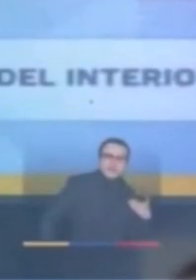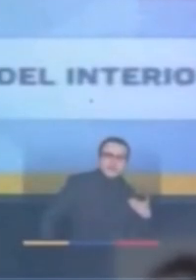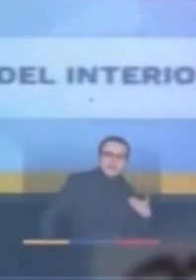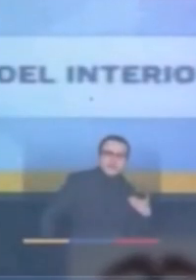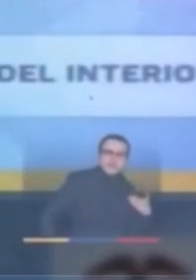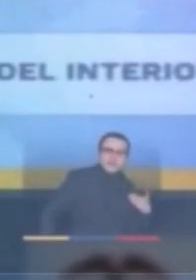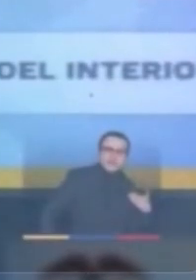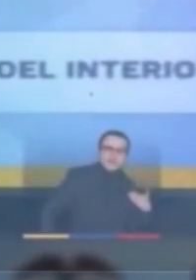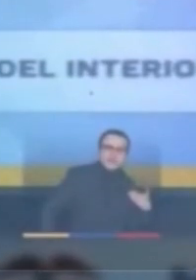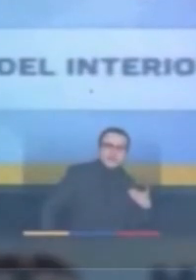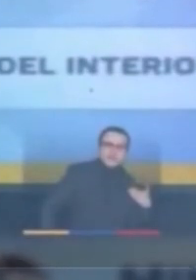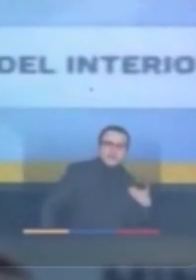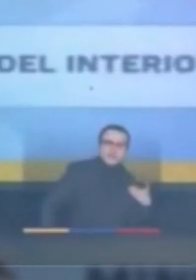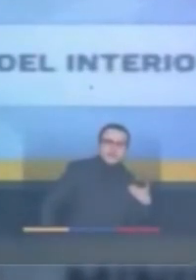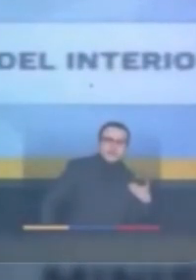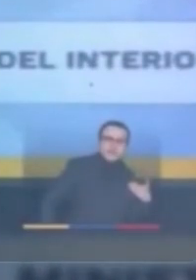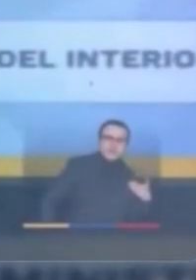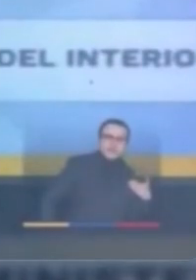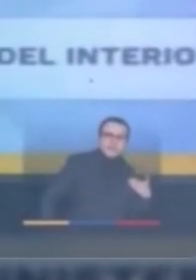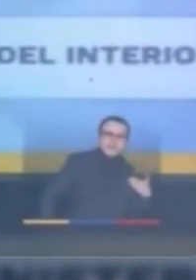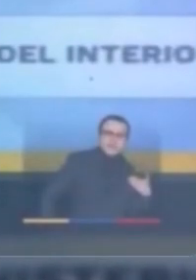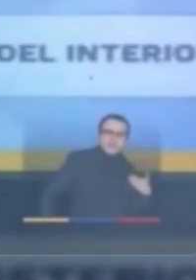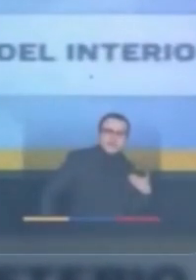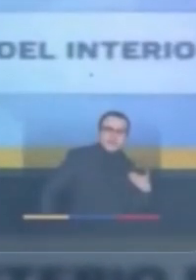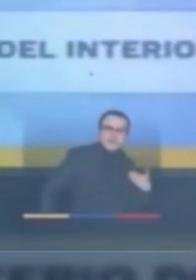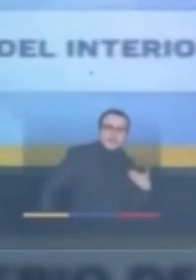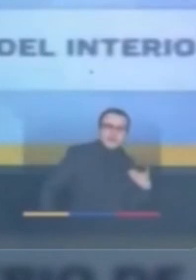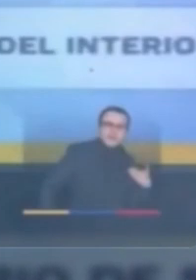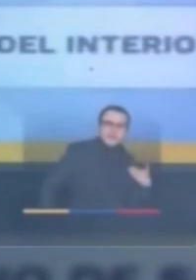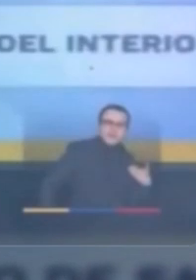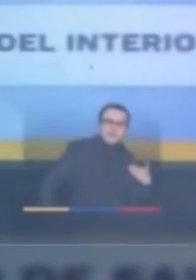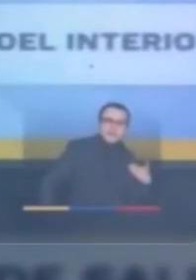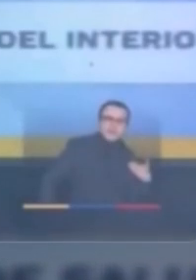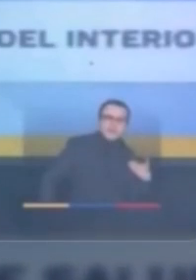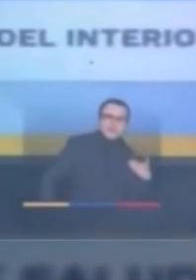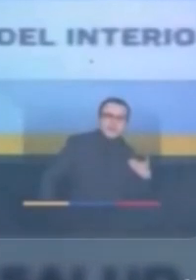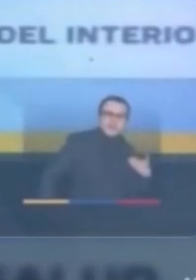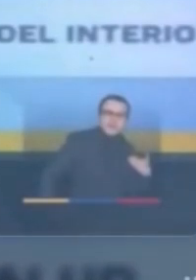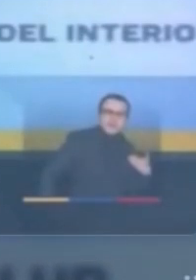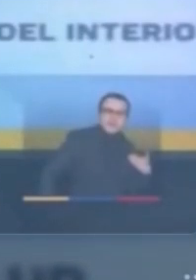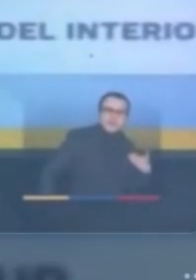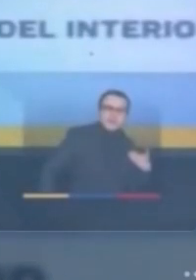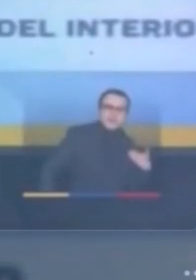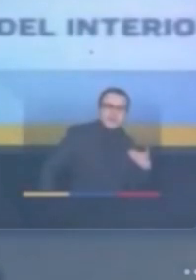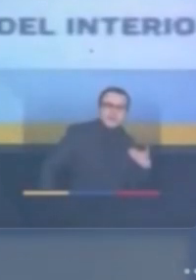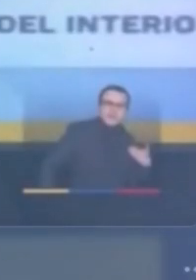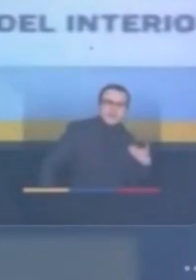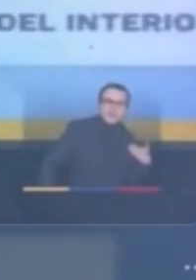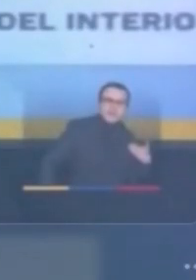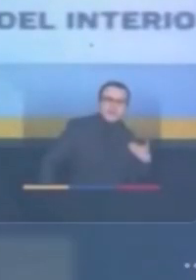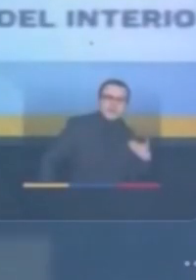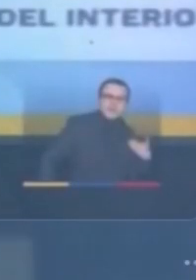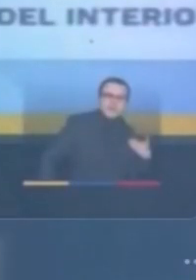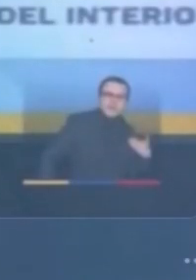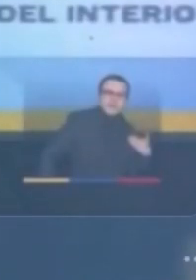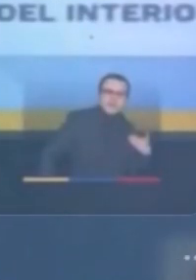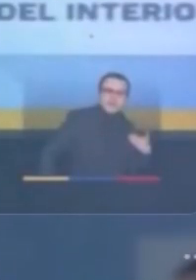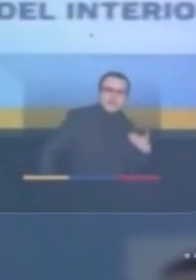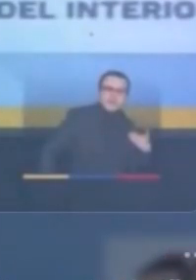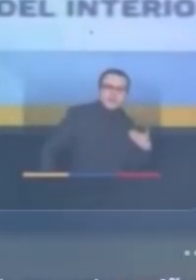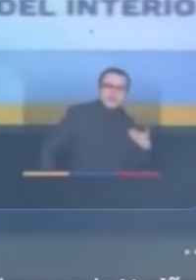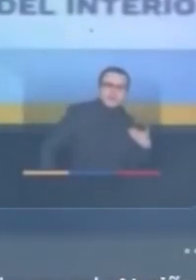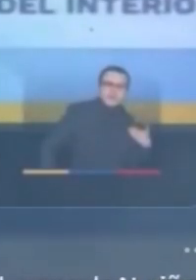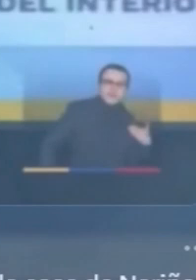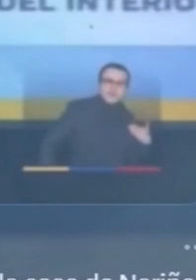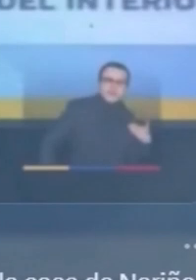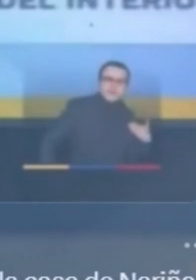distinto de que salen a buscar otras oportunidades de gente que sabe que puede contratar gente y que puede prescindir de ella.